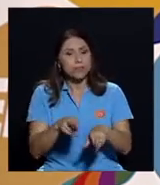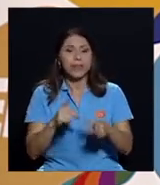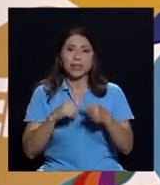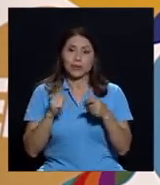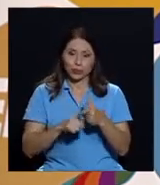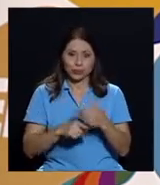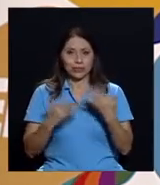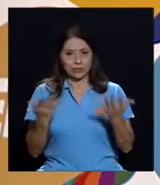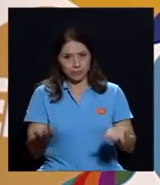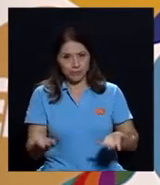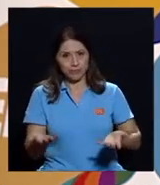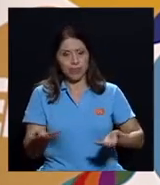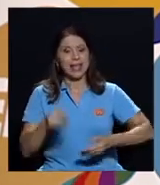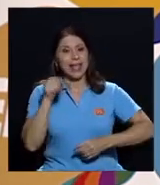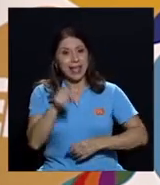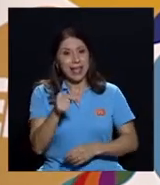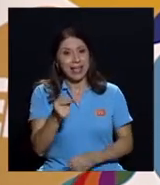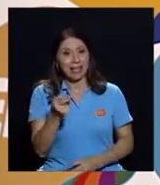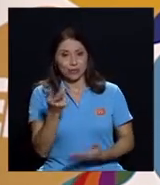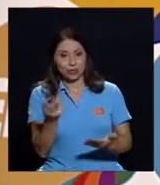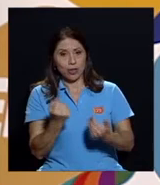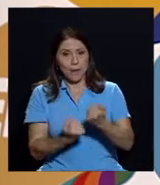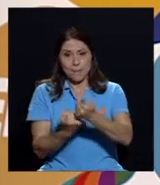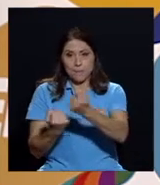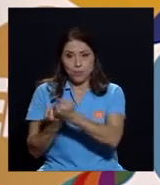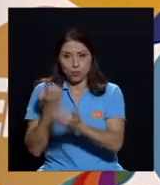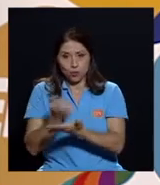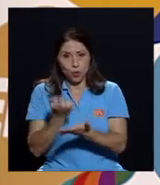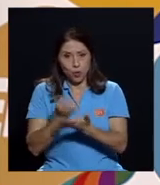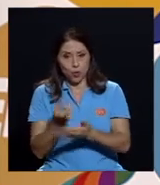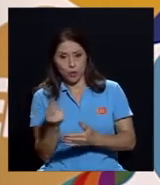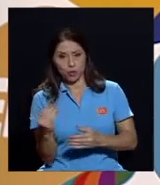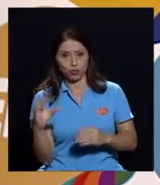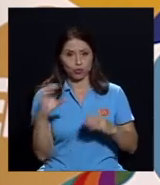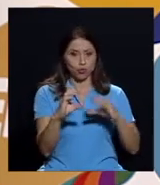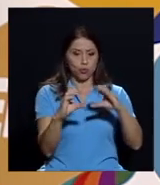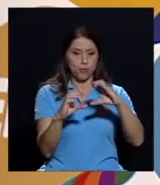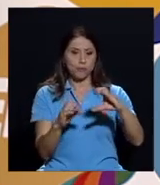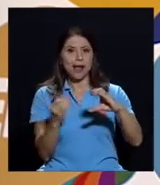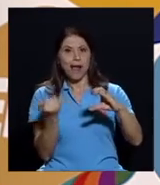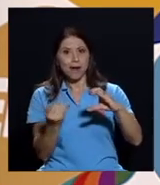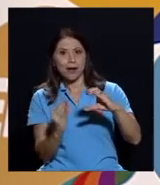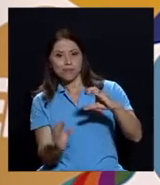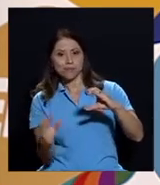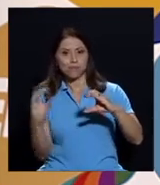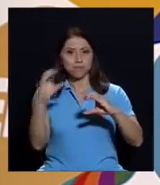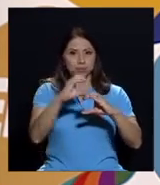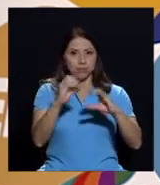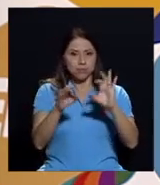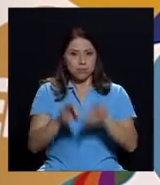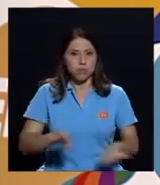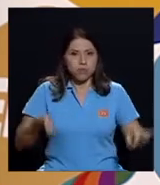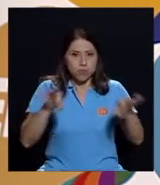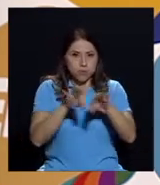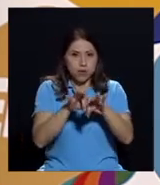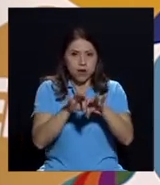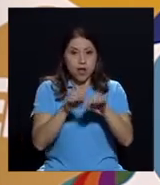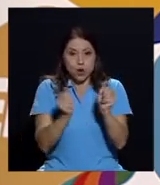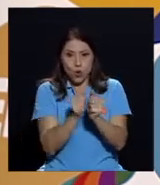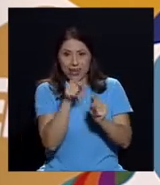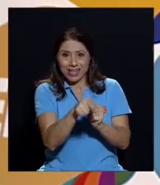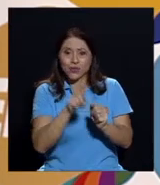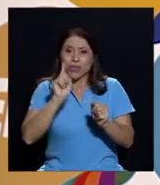incrementar esos apoyos económicos que son claves tiene que venir la parte de la digitalización